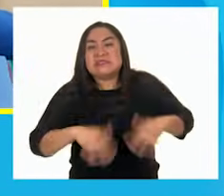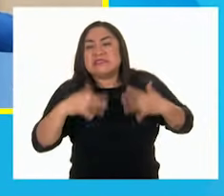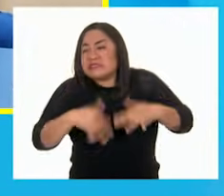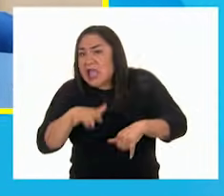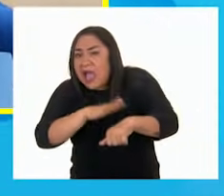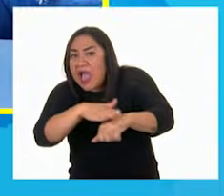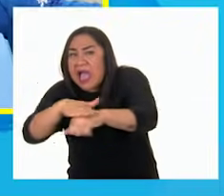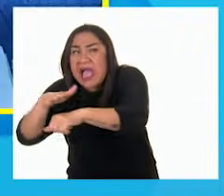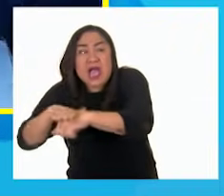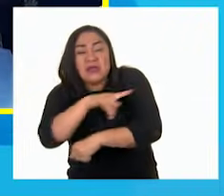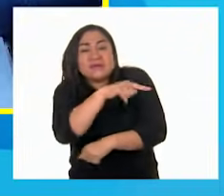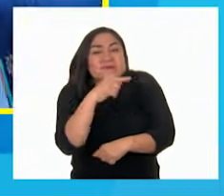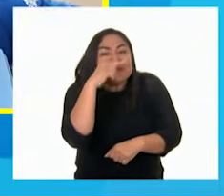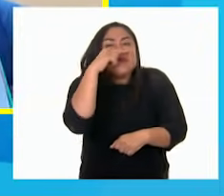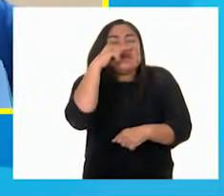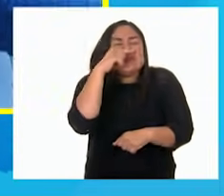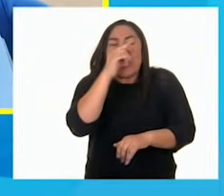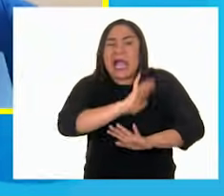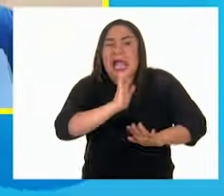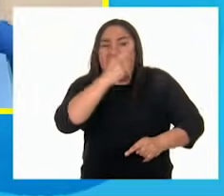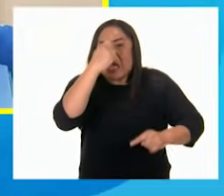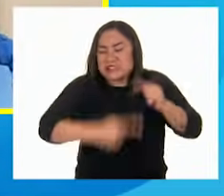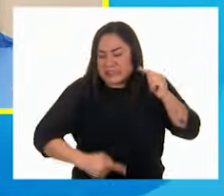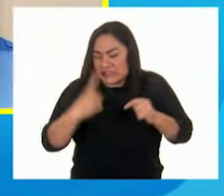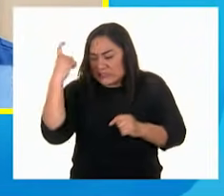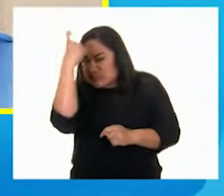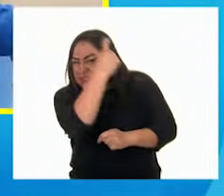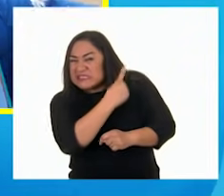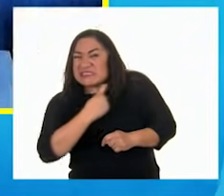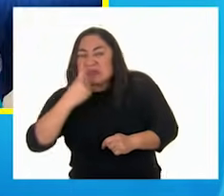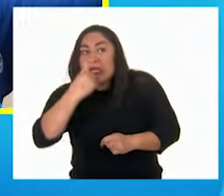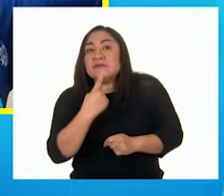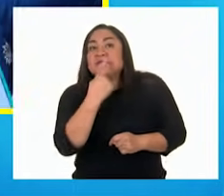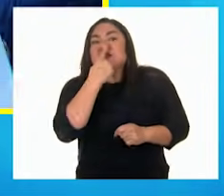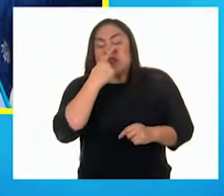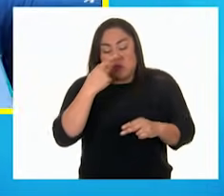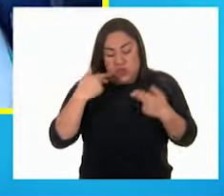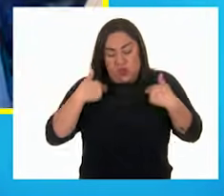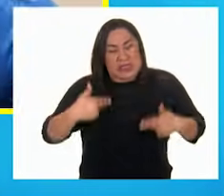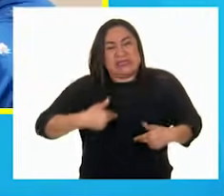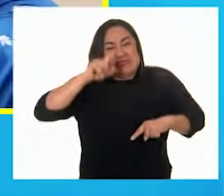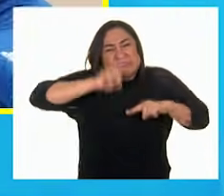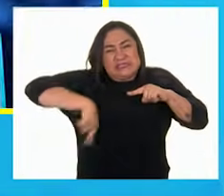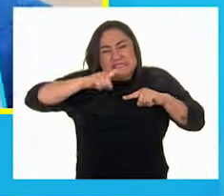niñas, pónganse todos un perfume que no huela a humano para...